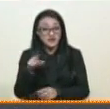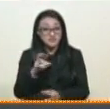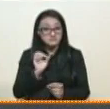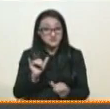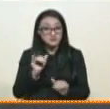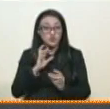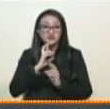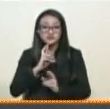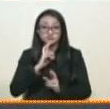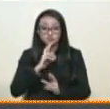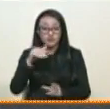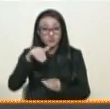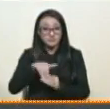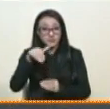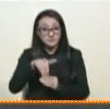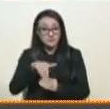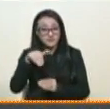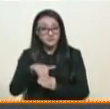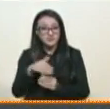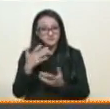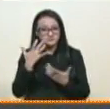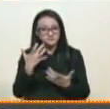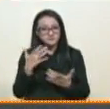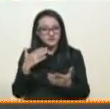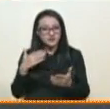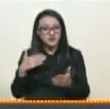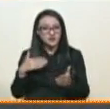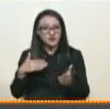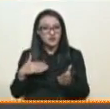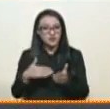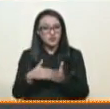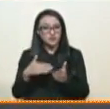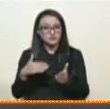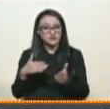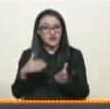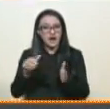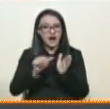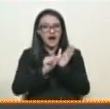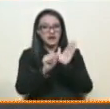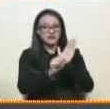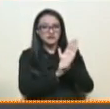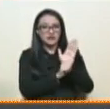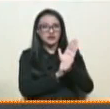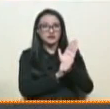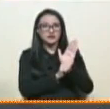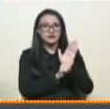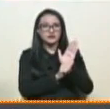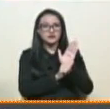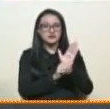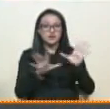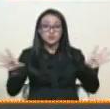de los comprobantes de voto se verifica contra lo que dice el acta, lo que dice el acta de